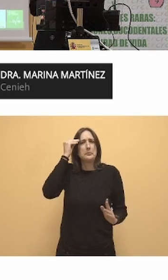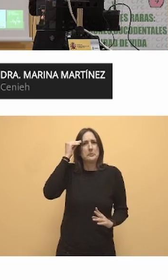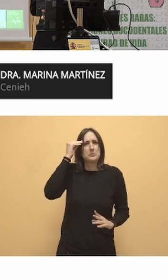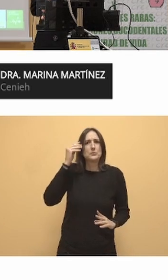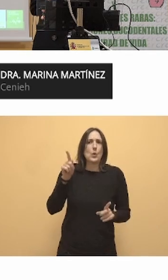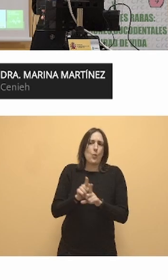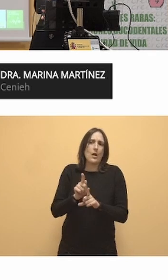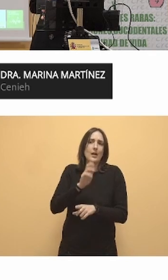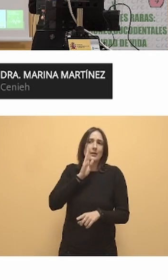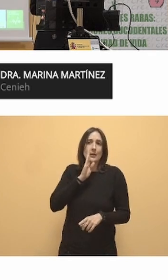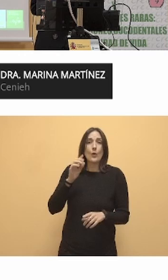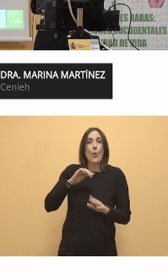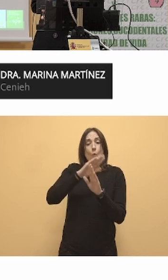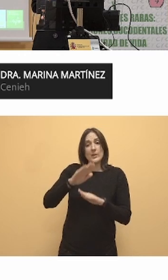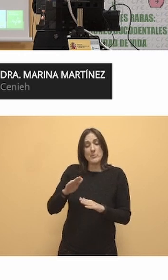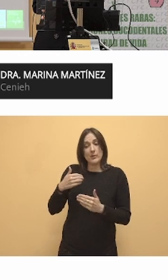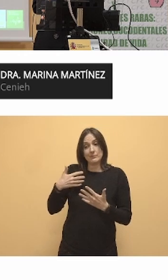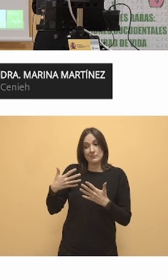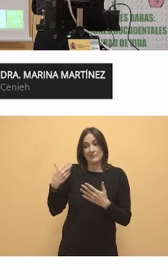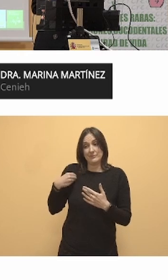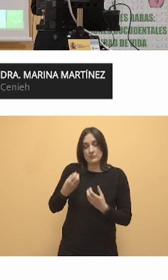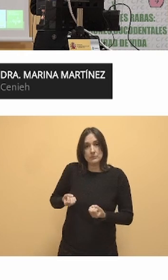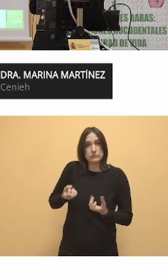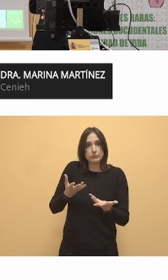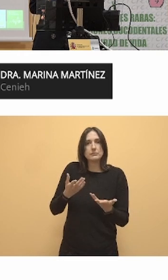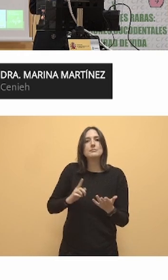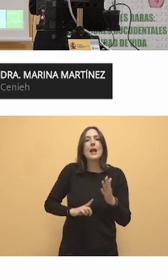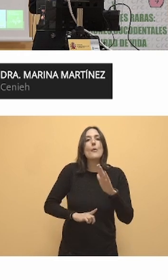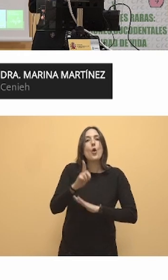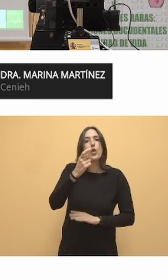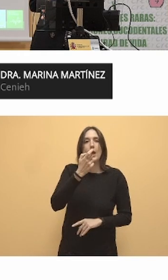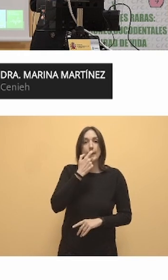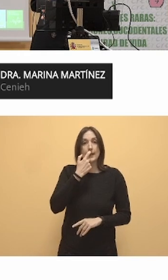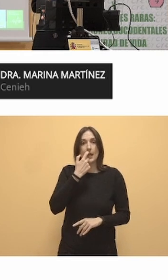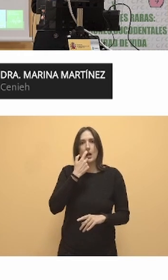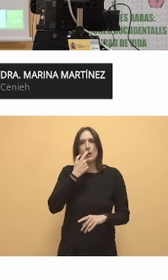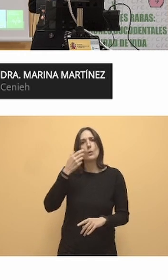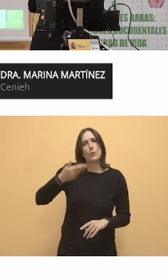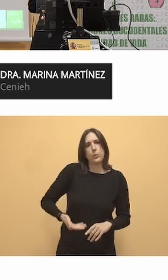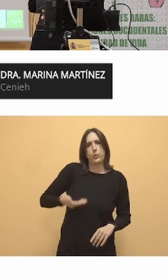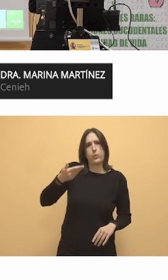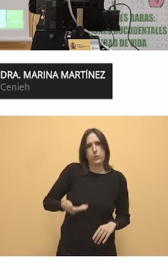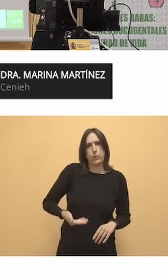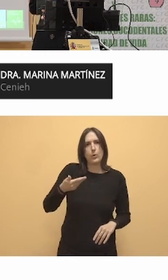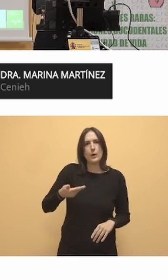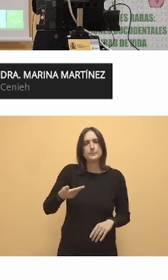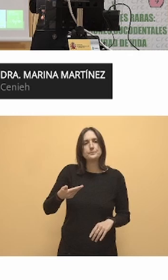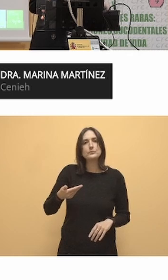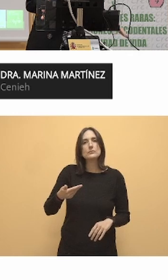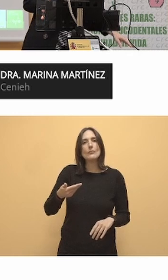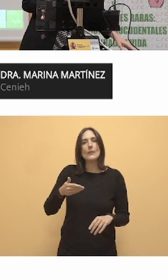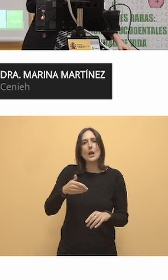como bien ha dicho ahora en esta última parte, lo que es la evolución dental tiene mucha importancia también en